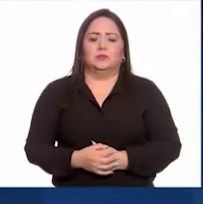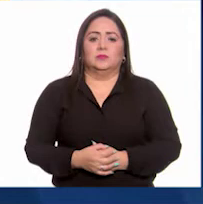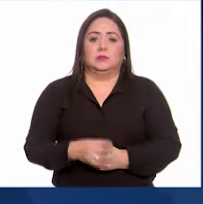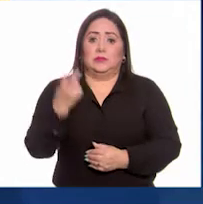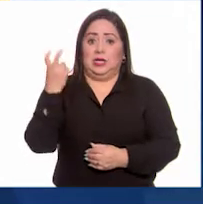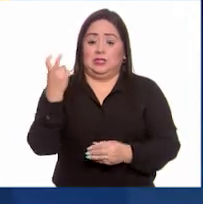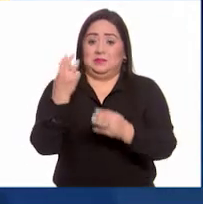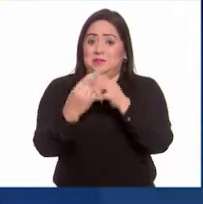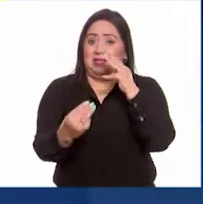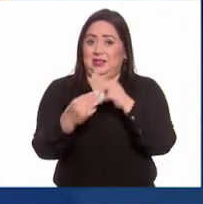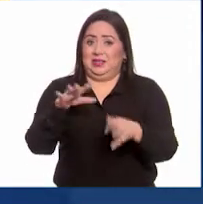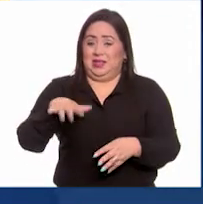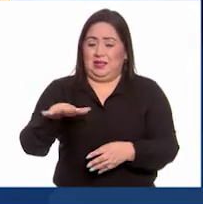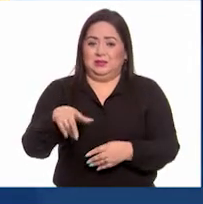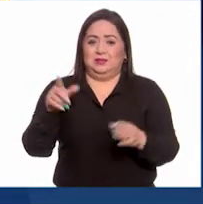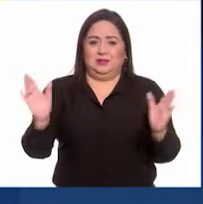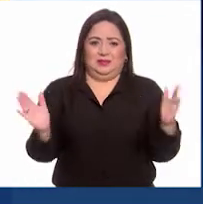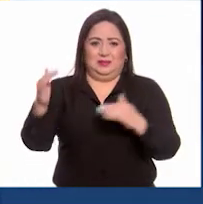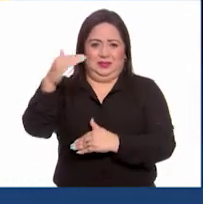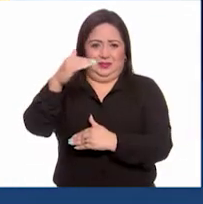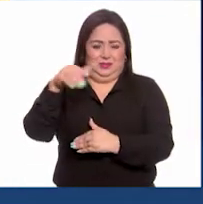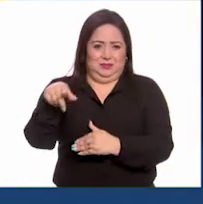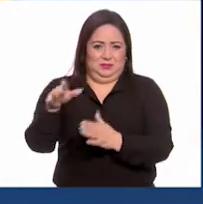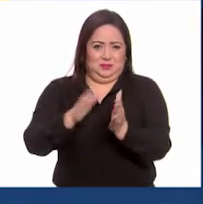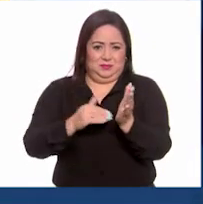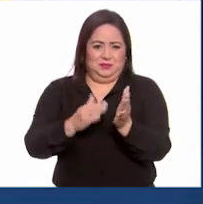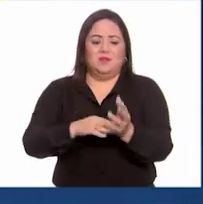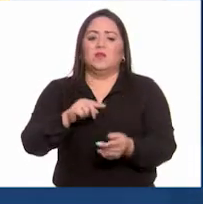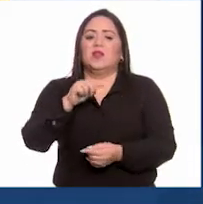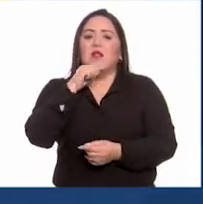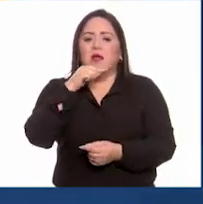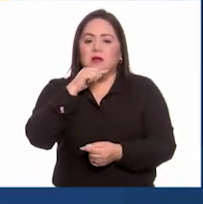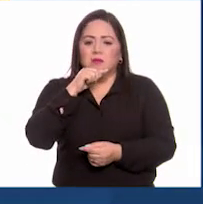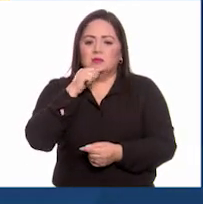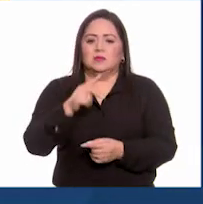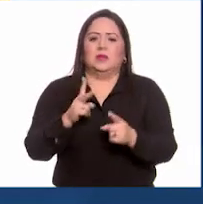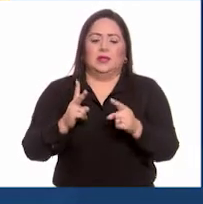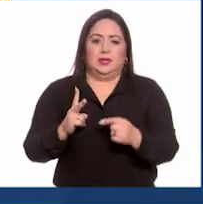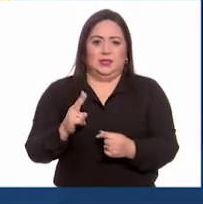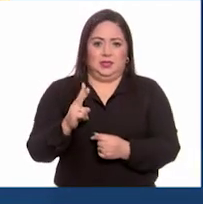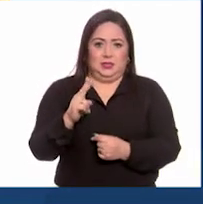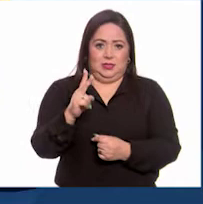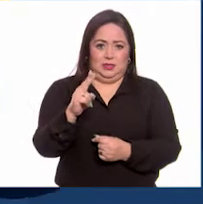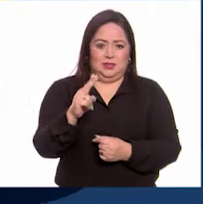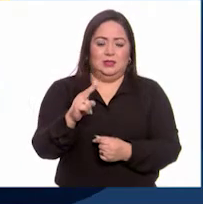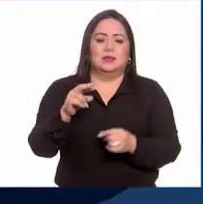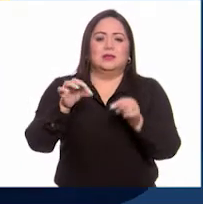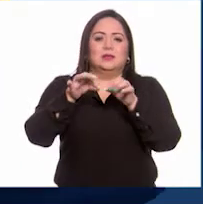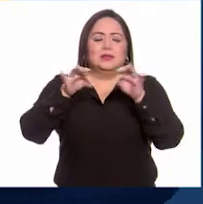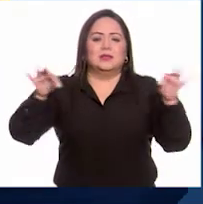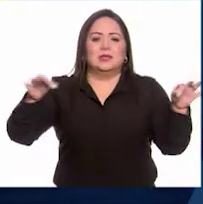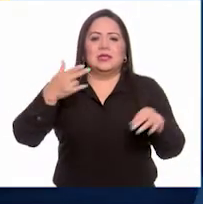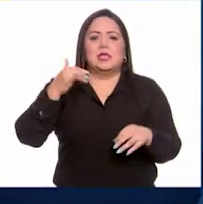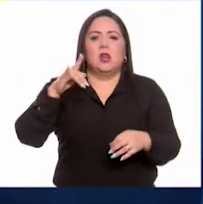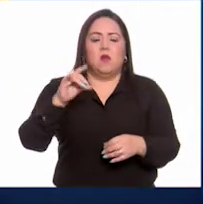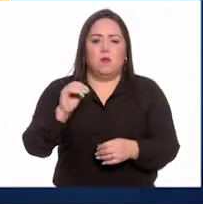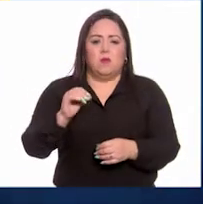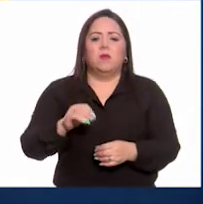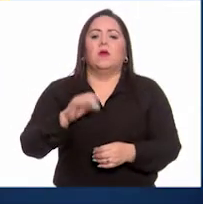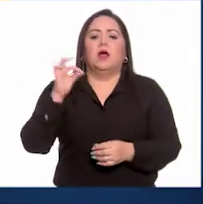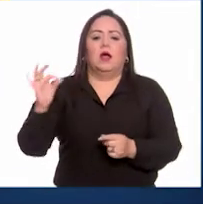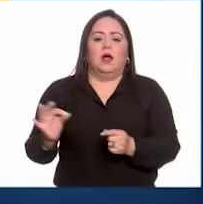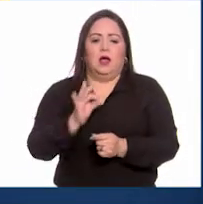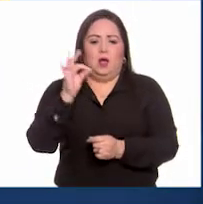Estos son los materiales: cartón reciclado, lápiz, unas tijeras, hilo cáñamo, una